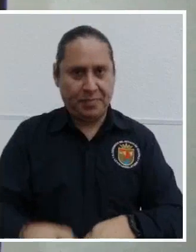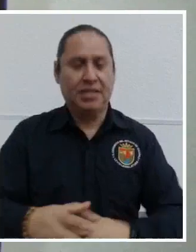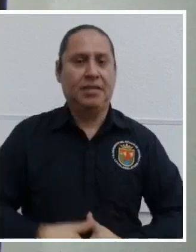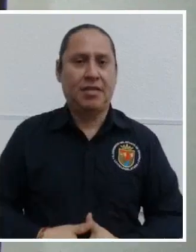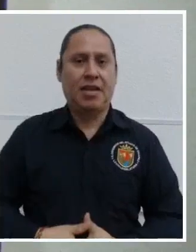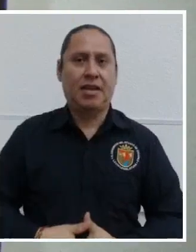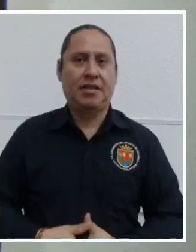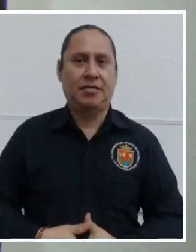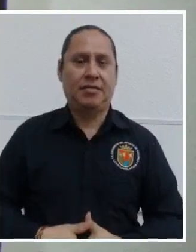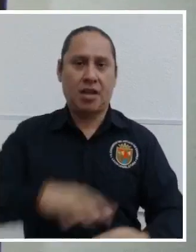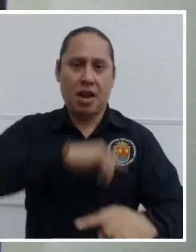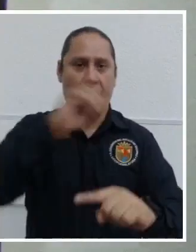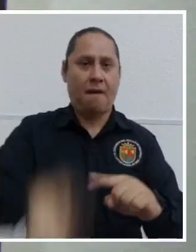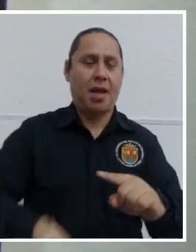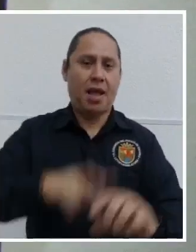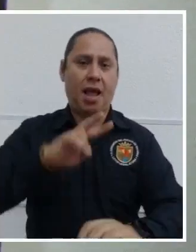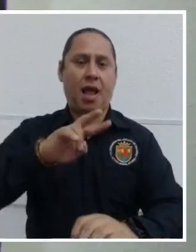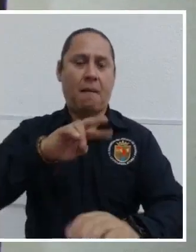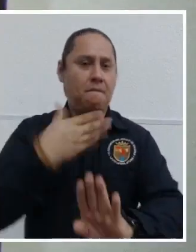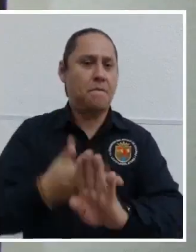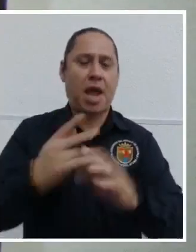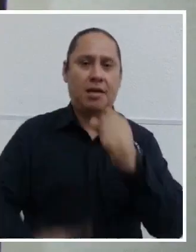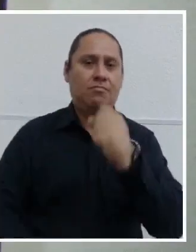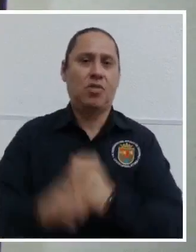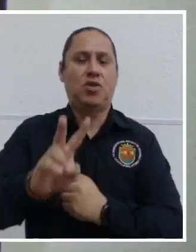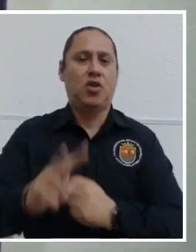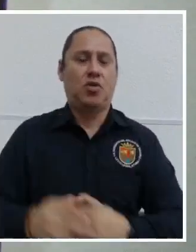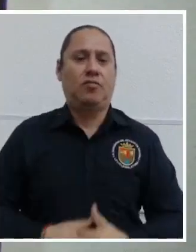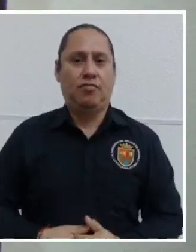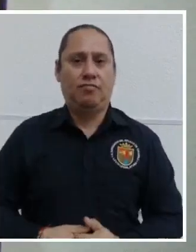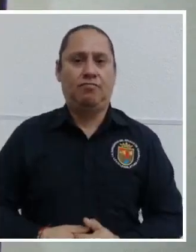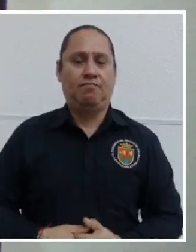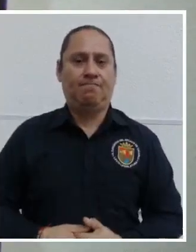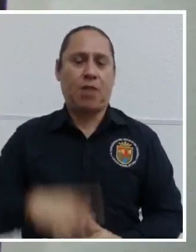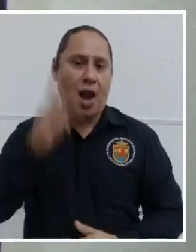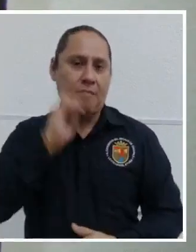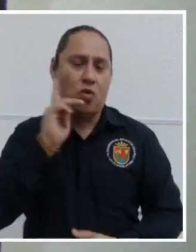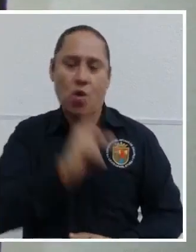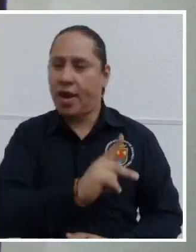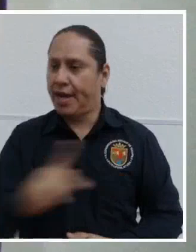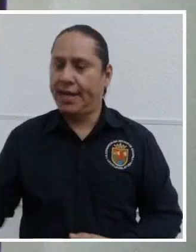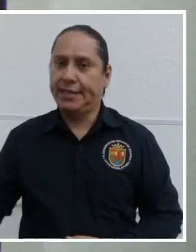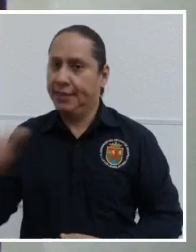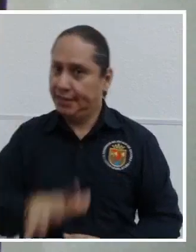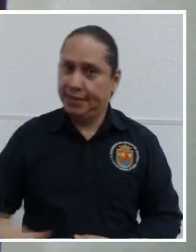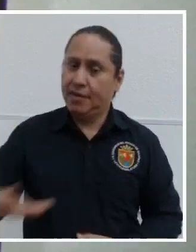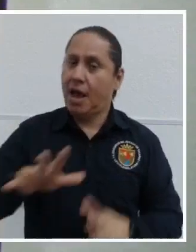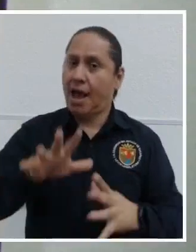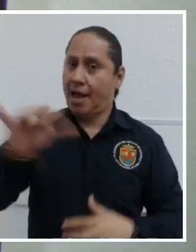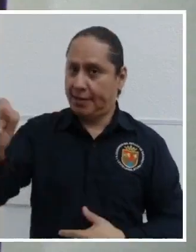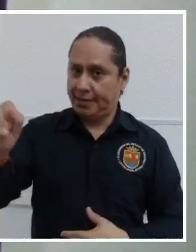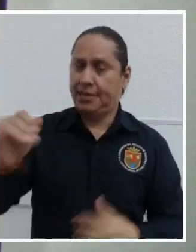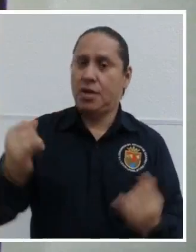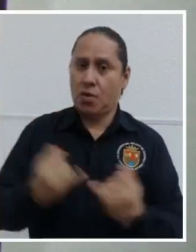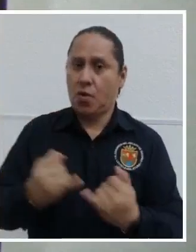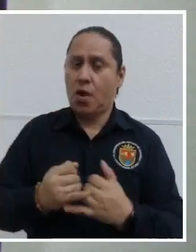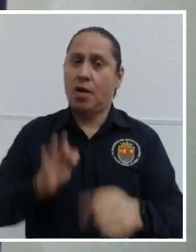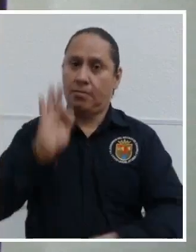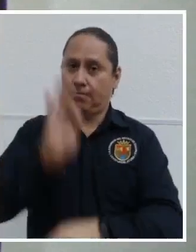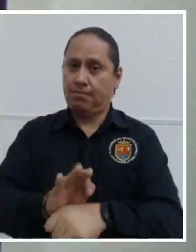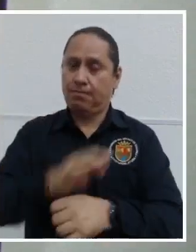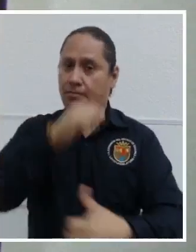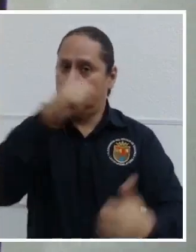la erradicación de la violencia por razón de género a nuestra sociedad, así como para salvaguardar